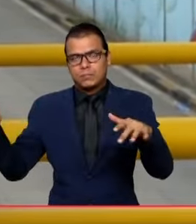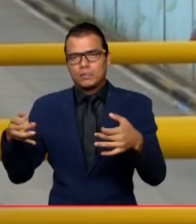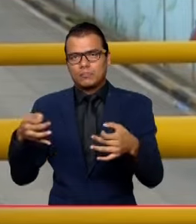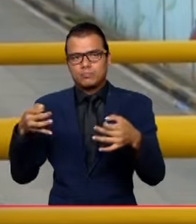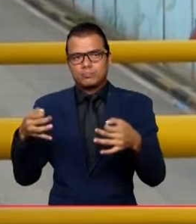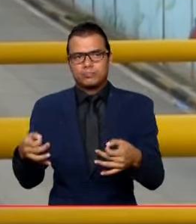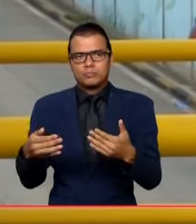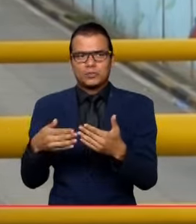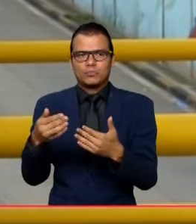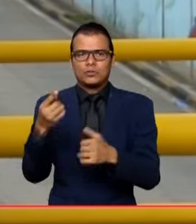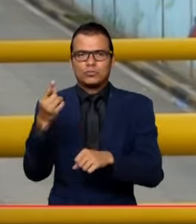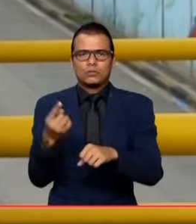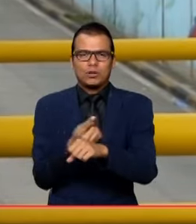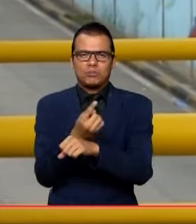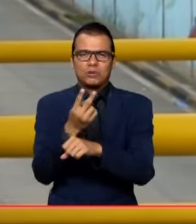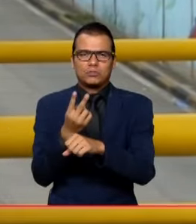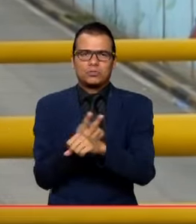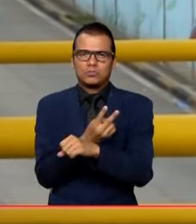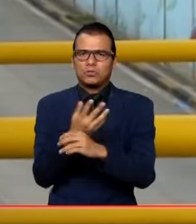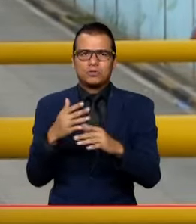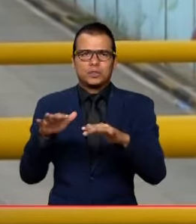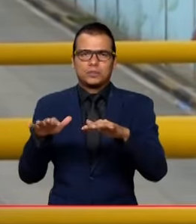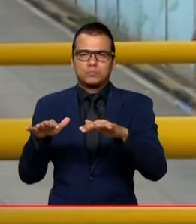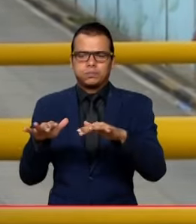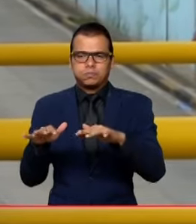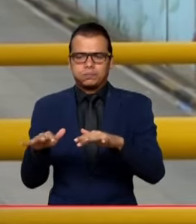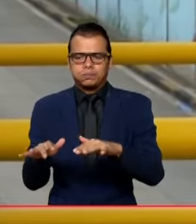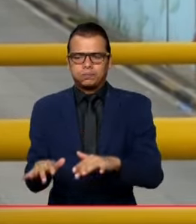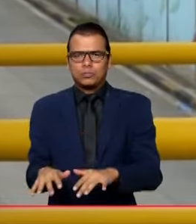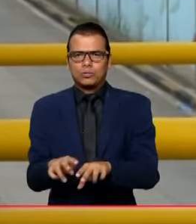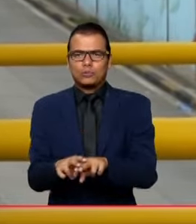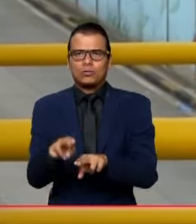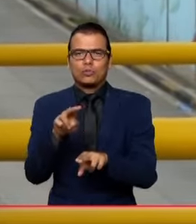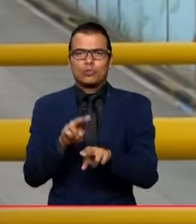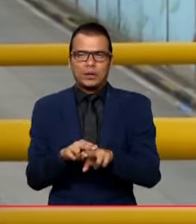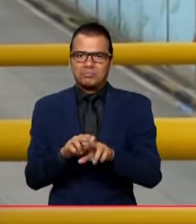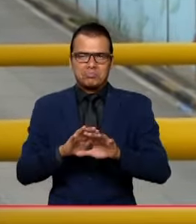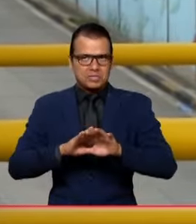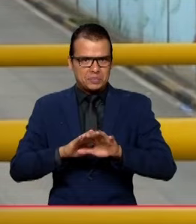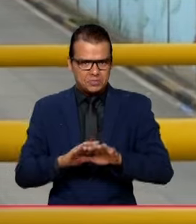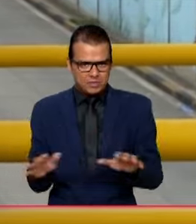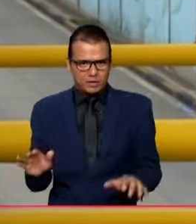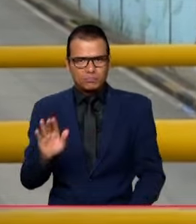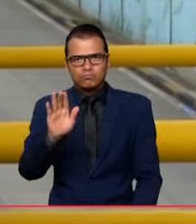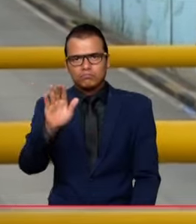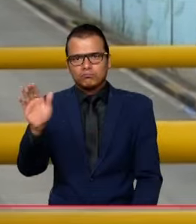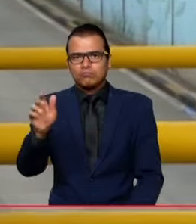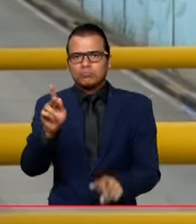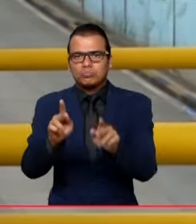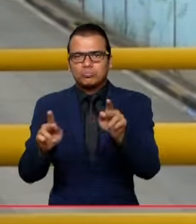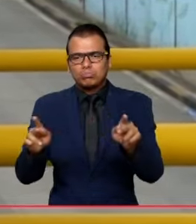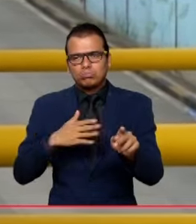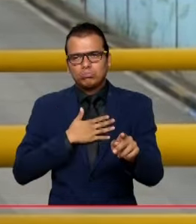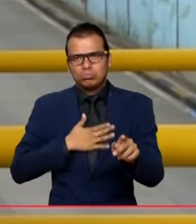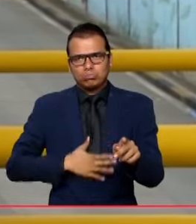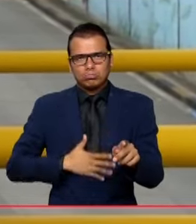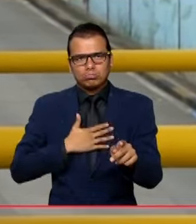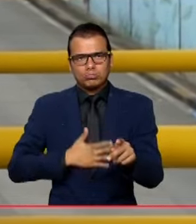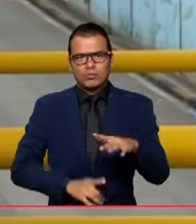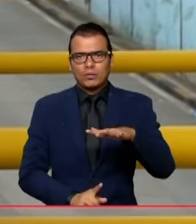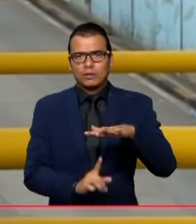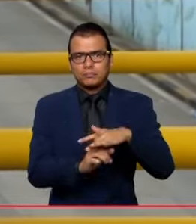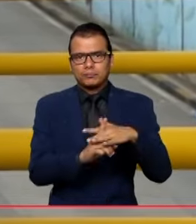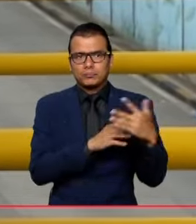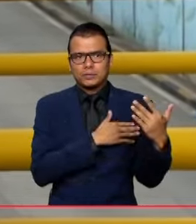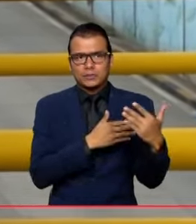más o menos una 2s horas empezaron a a ser evacuadas eh la ciudadanía puede estar tranquila ya que des de que ocurrieron los